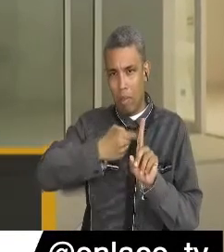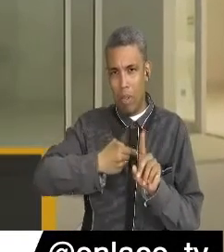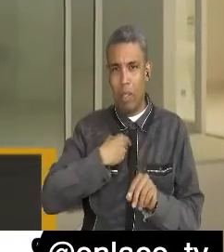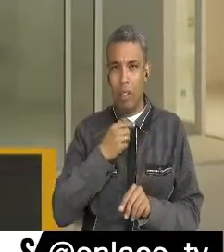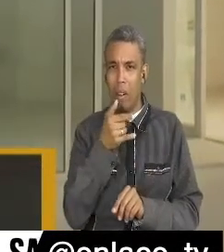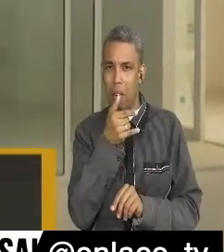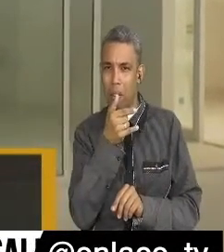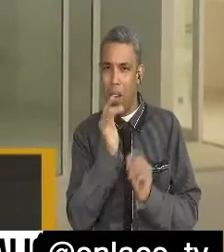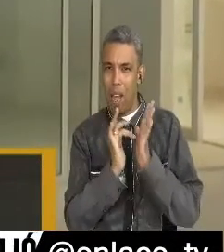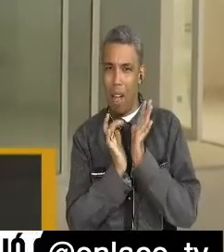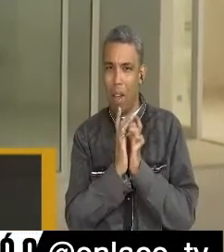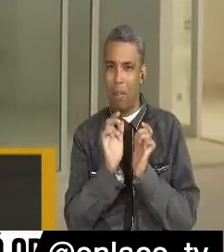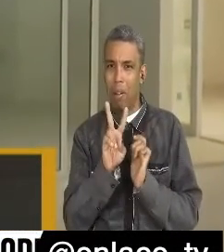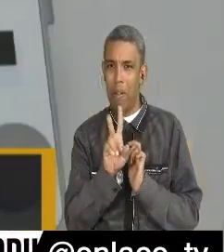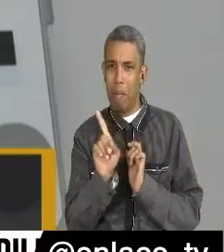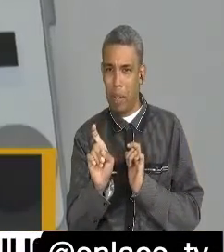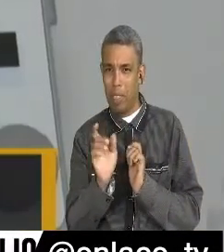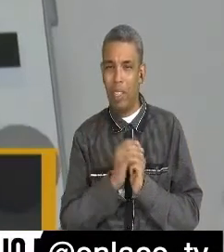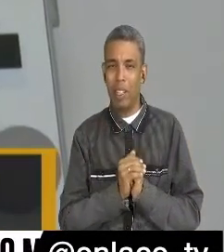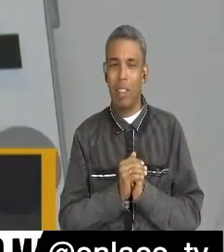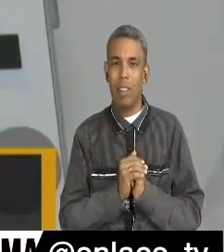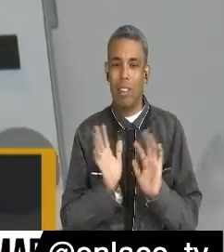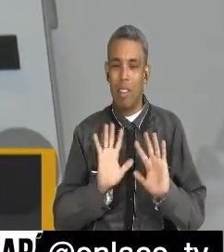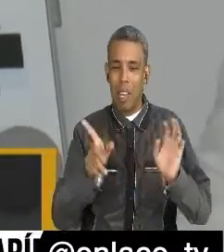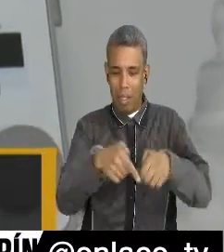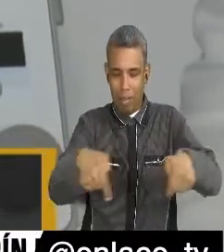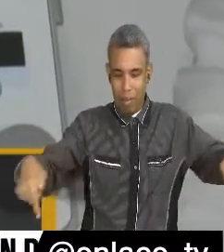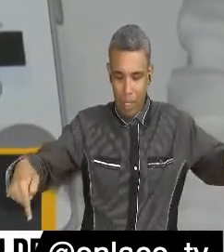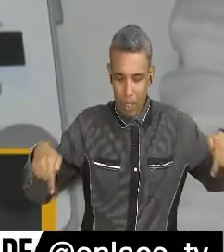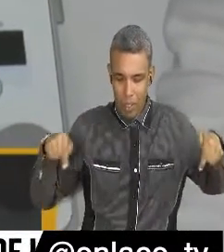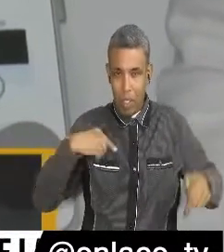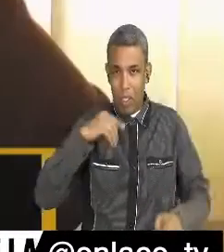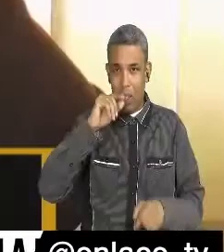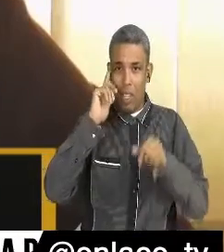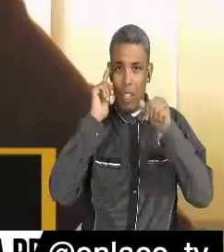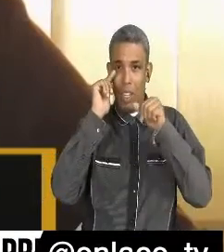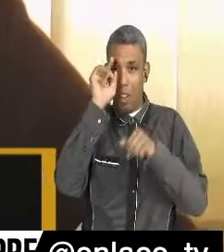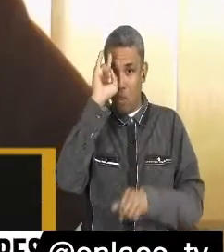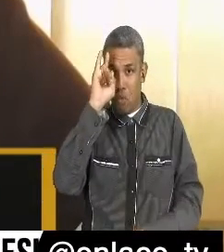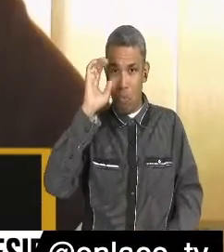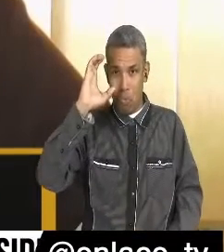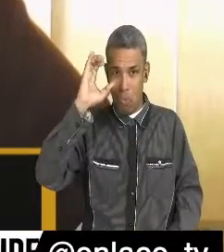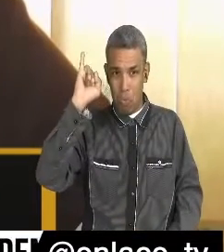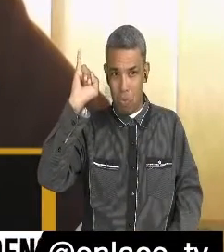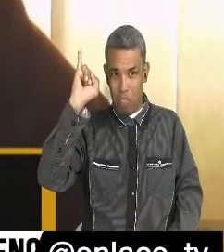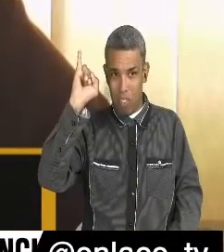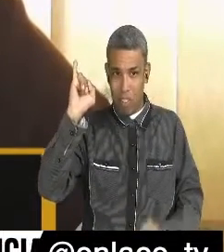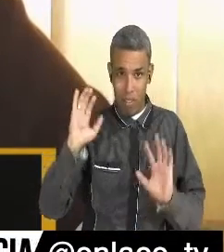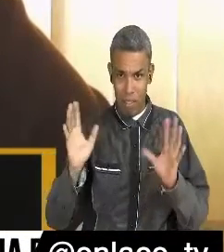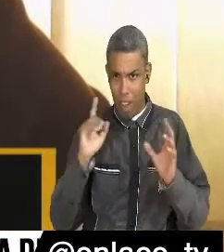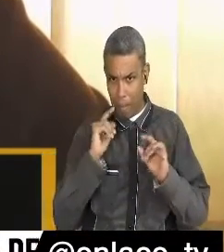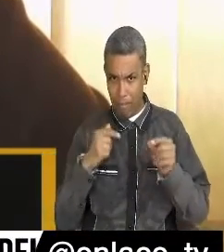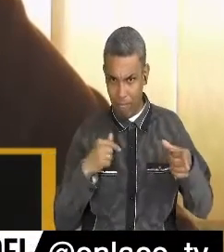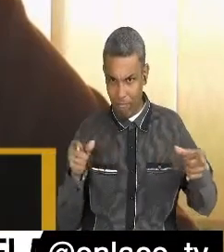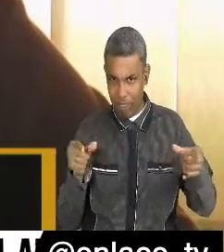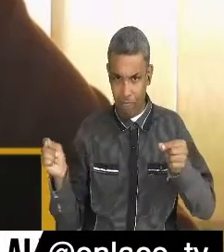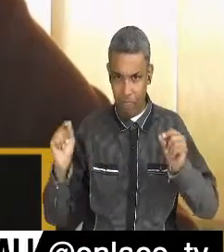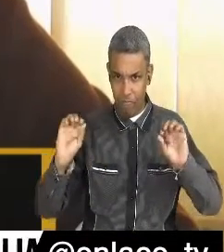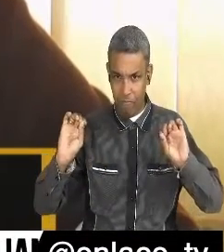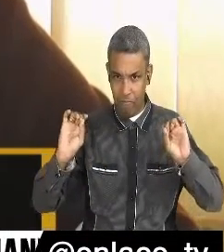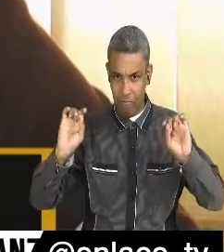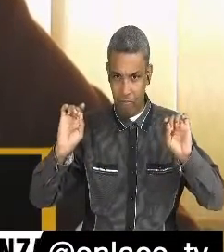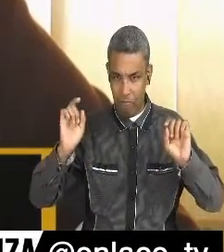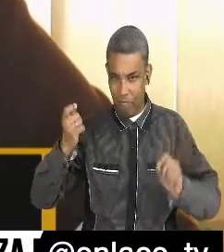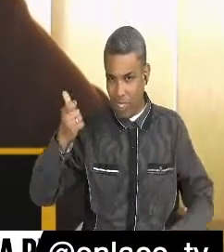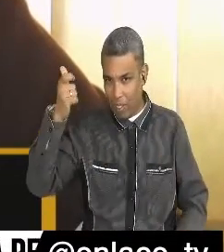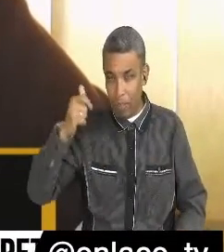funcionamiento de la unidad de cuidados intensivos UCI de este centro asistencial. Sí, efectivamente, la semana pasada ya tuvimos la última reunión